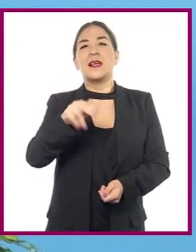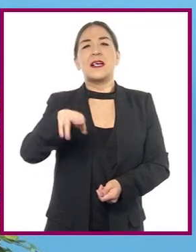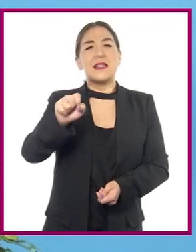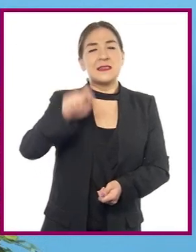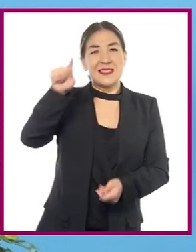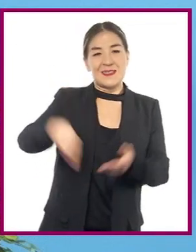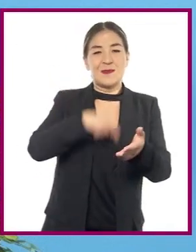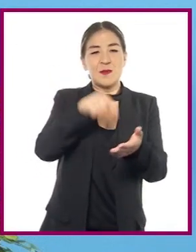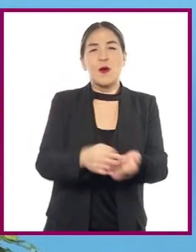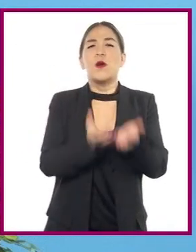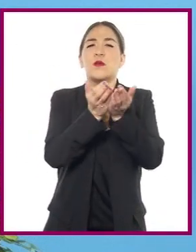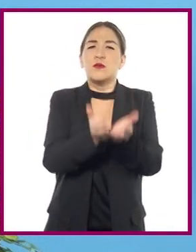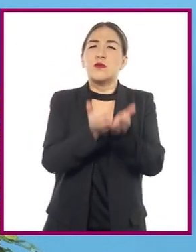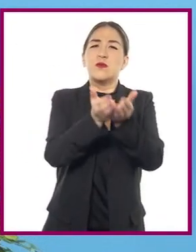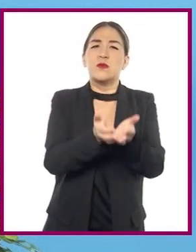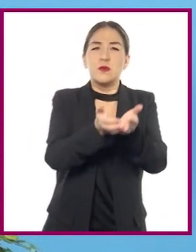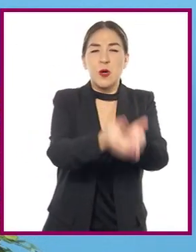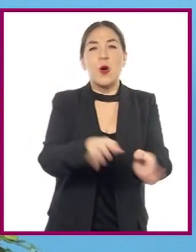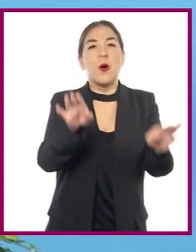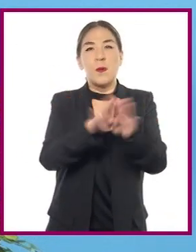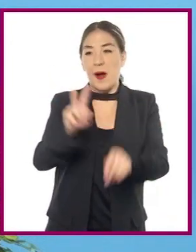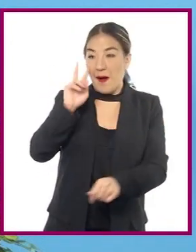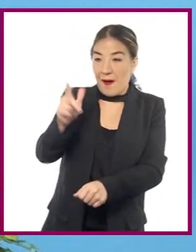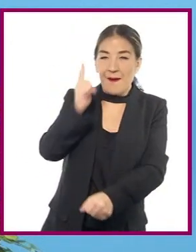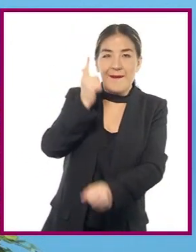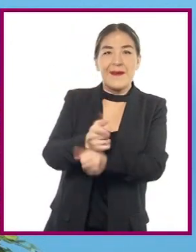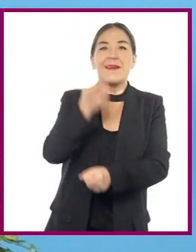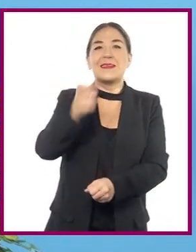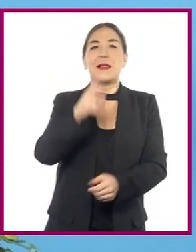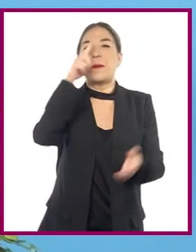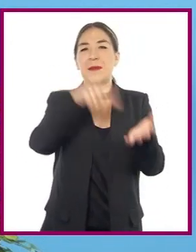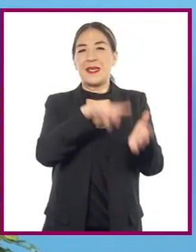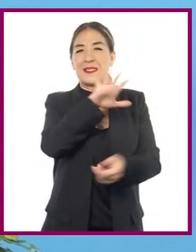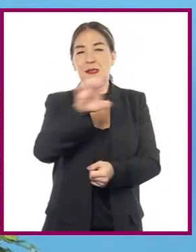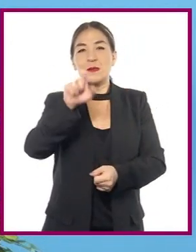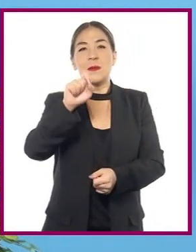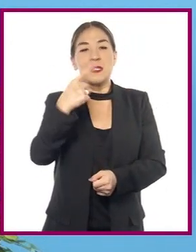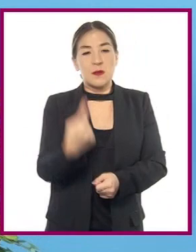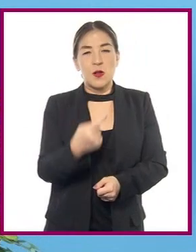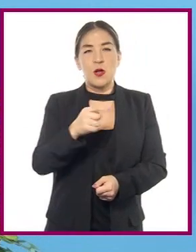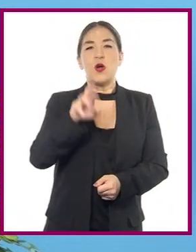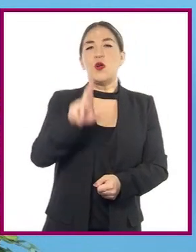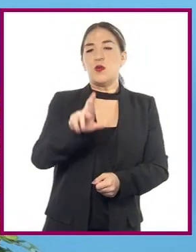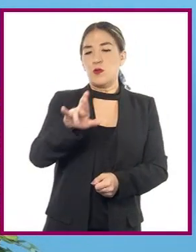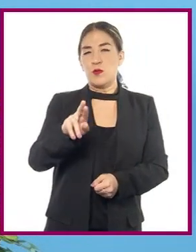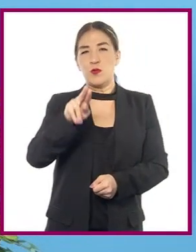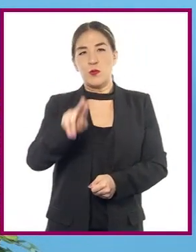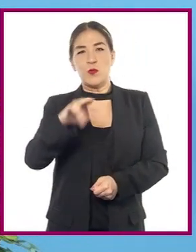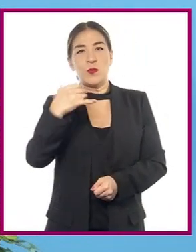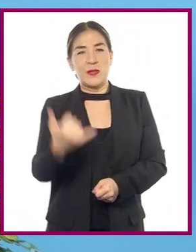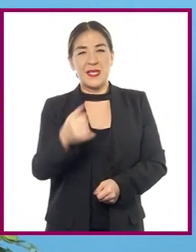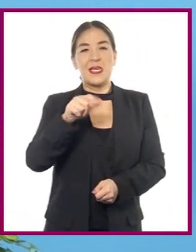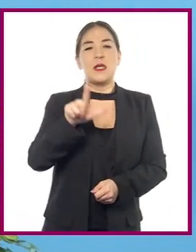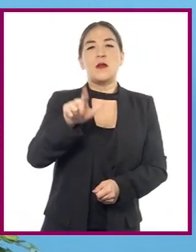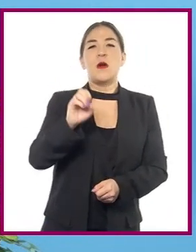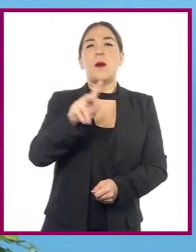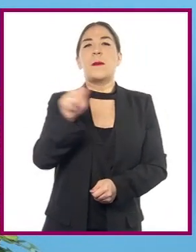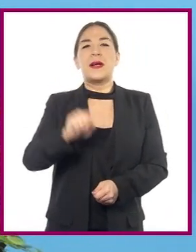de circunnavegación las localizó en 1521, y la de Ruy López de Villalobos